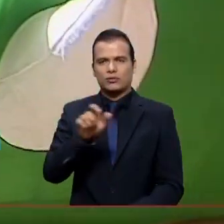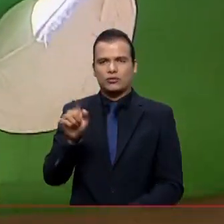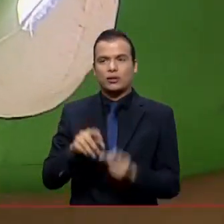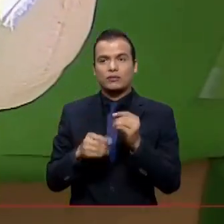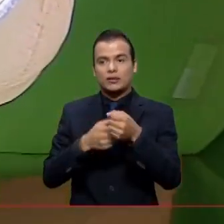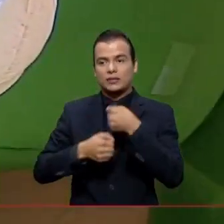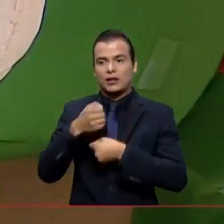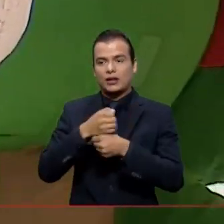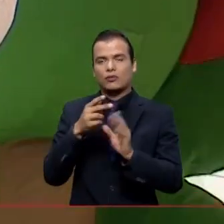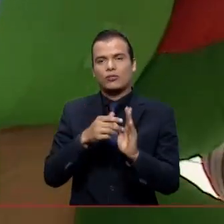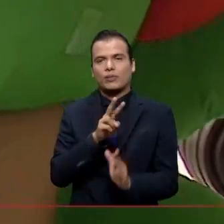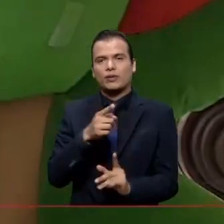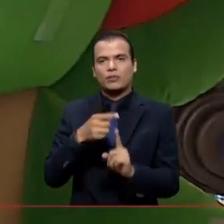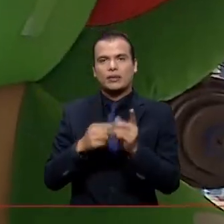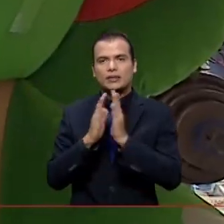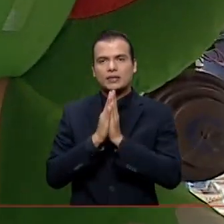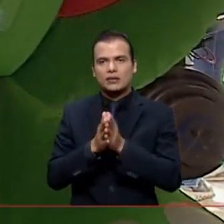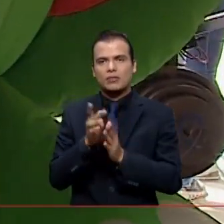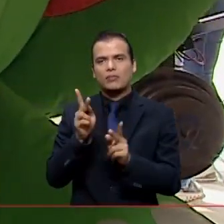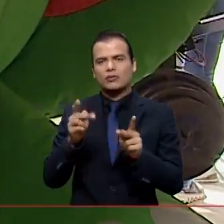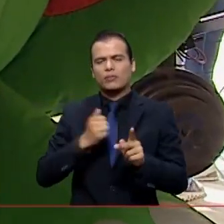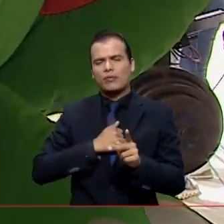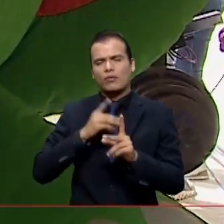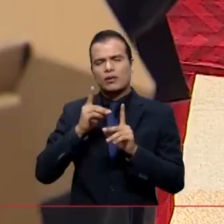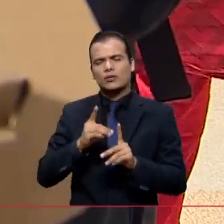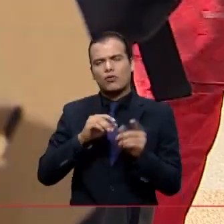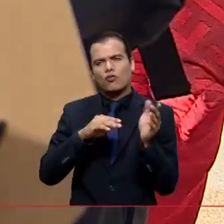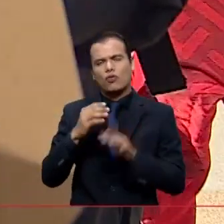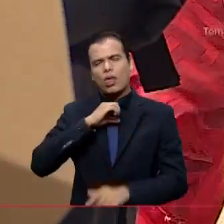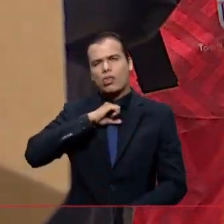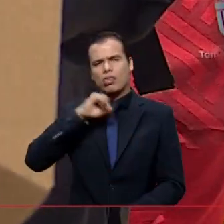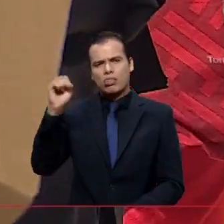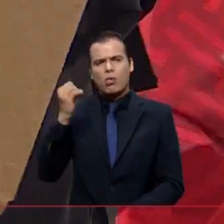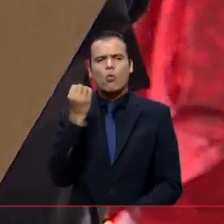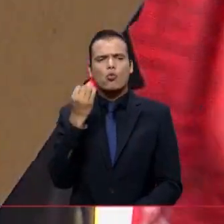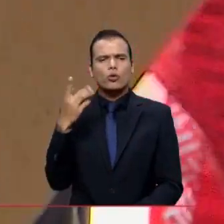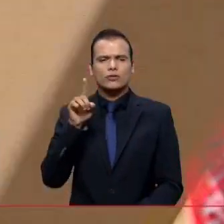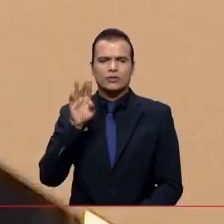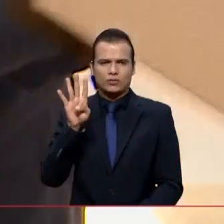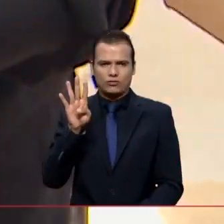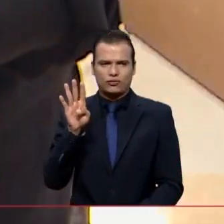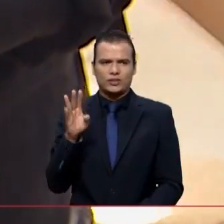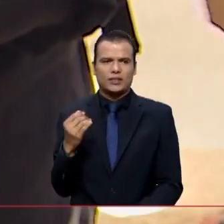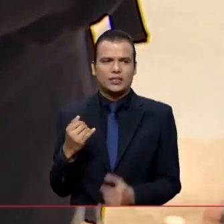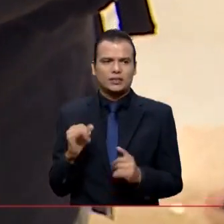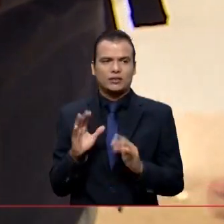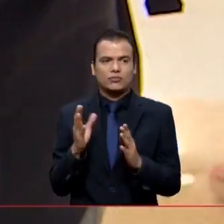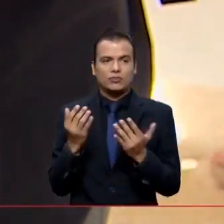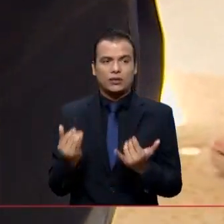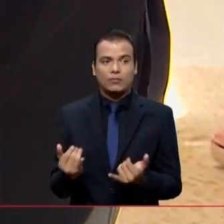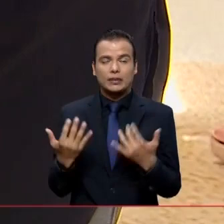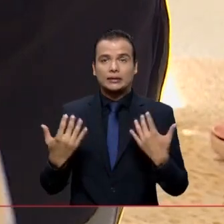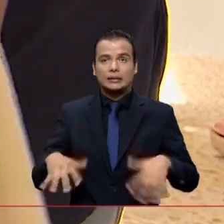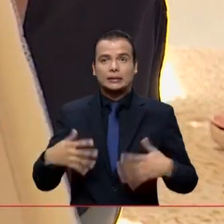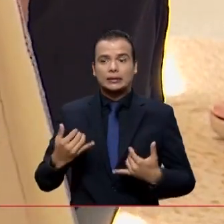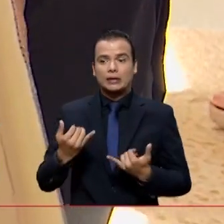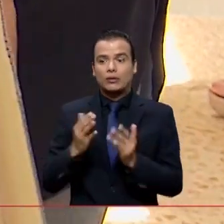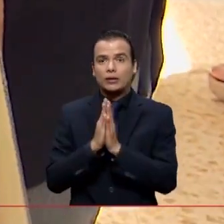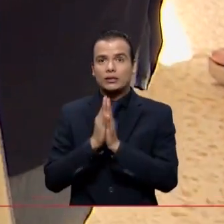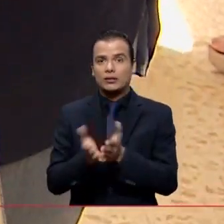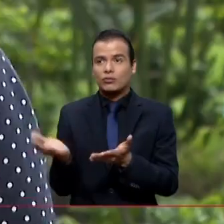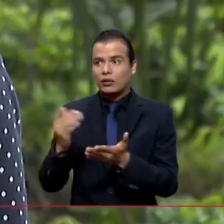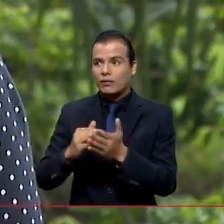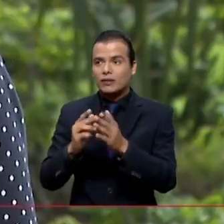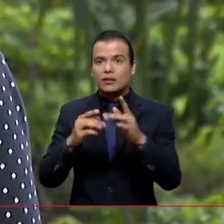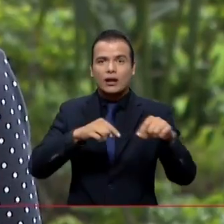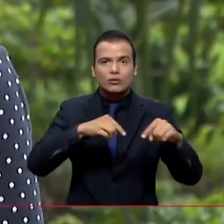fueron 14 los casos registrados, cifras que encienden las alarmas de las autoridades de salud para la temporada de fin de año. Parte de la